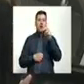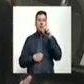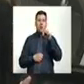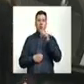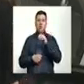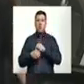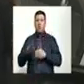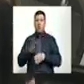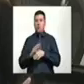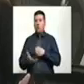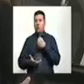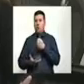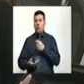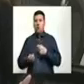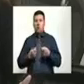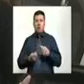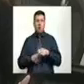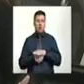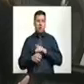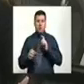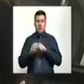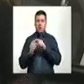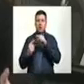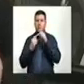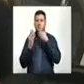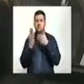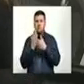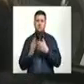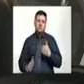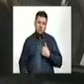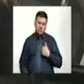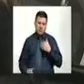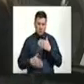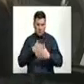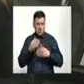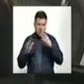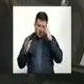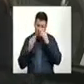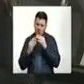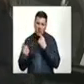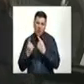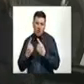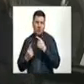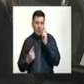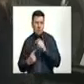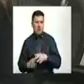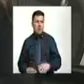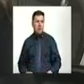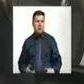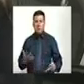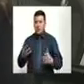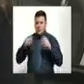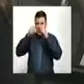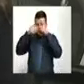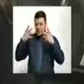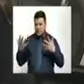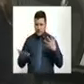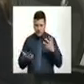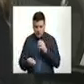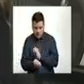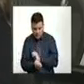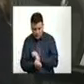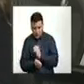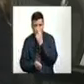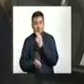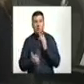siguen con los recursos y siguen con las circunscripciones especiales. Este es un proceso de negociación que dejó maniatado al Estado colombiano para exigir